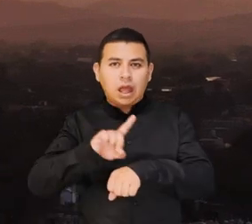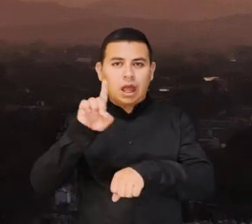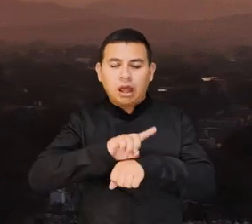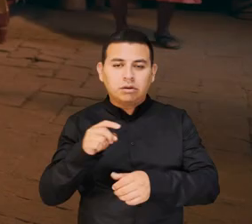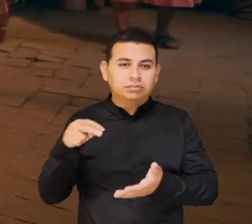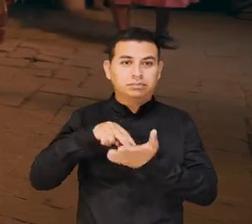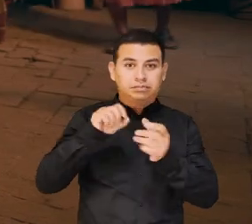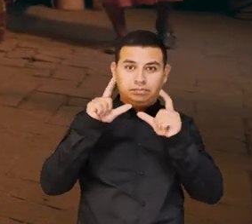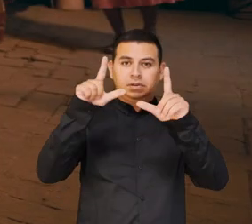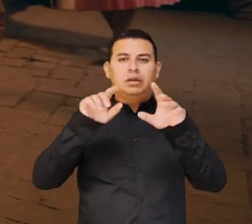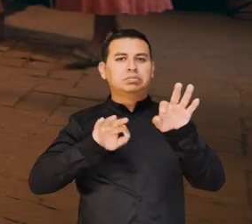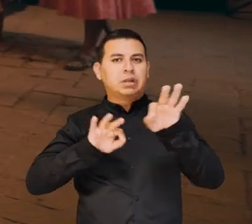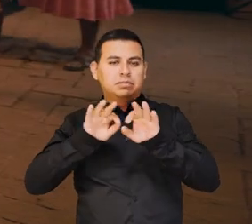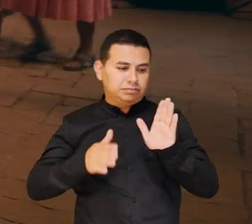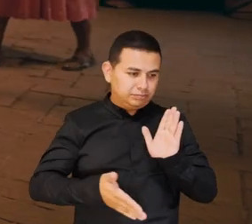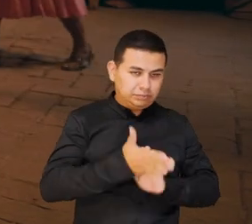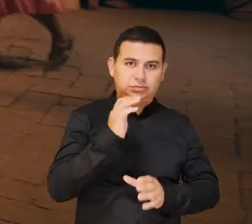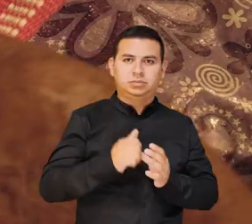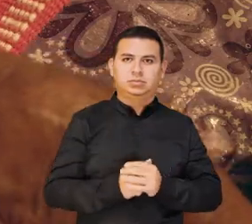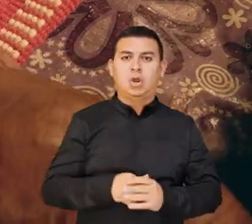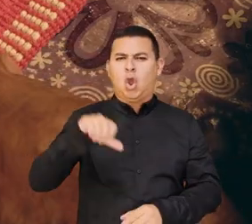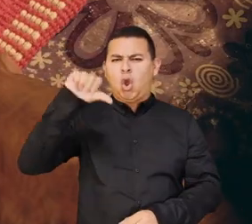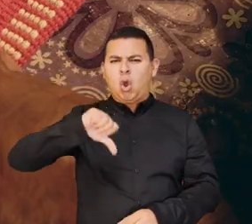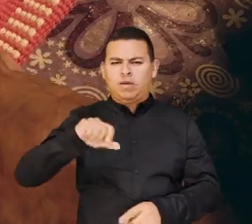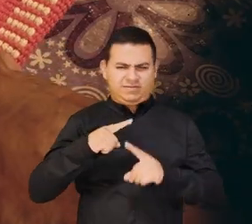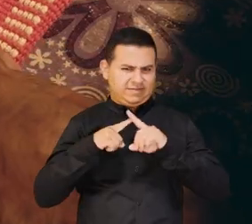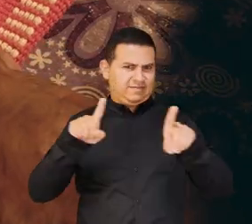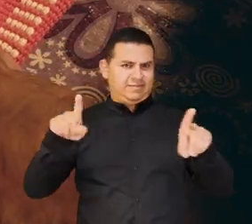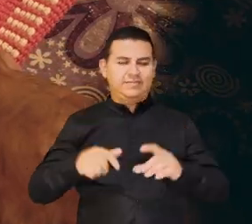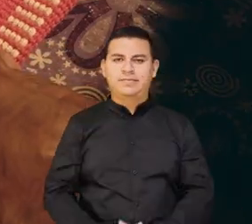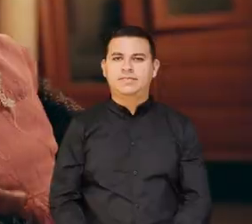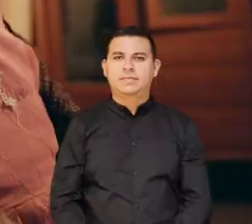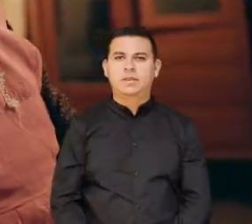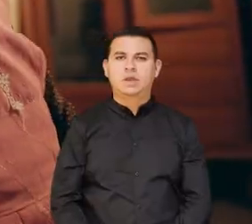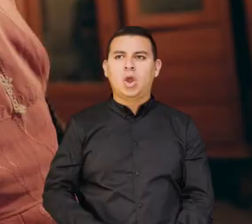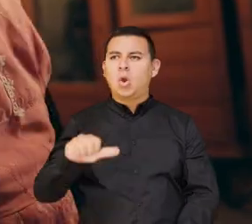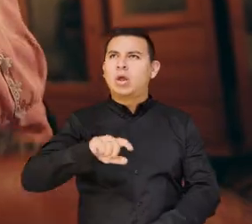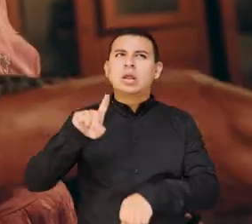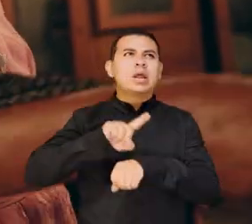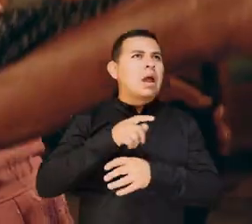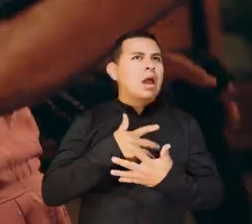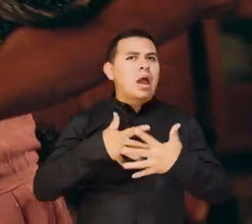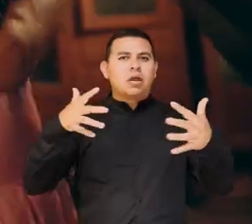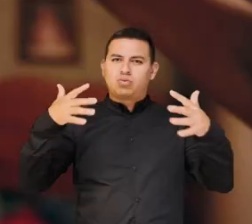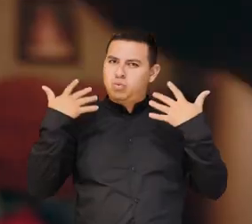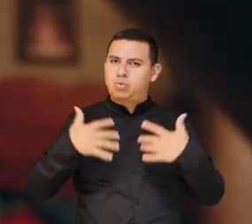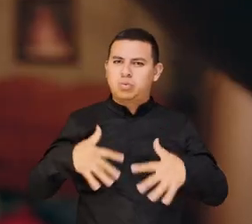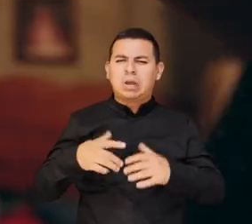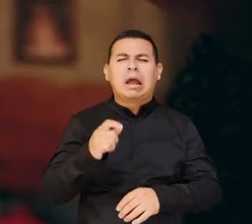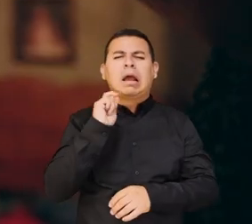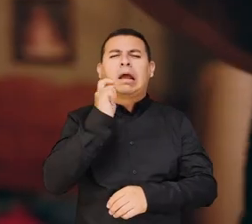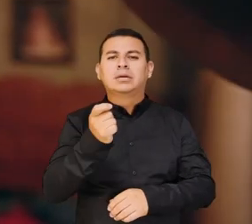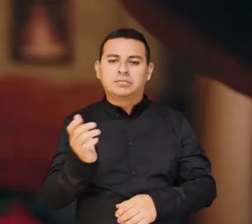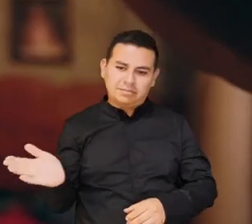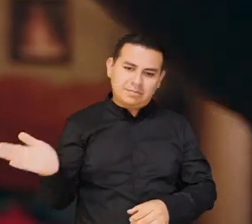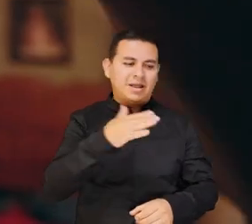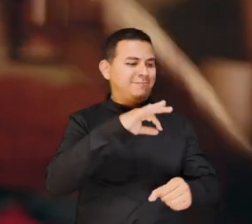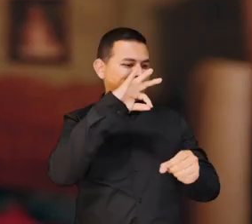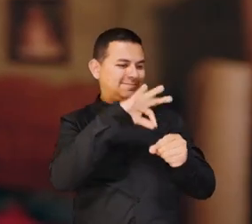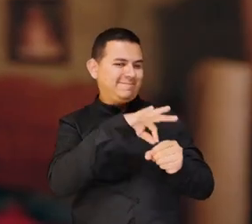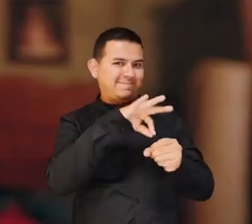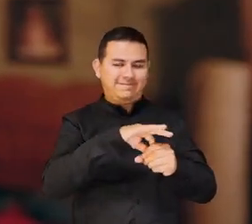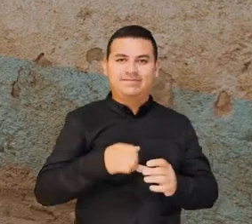Diki si kasatiun. Mia i kuibiti, ki i kano kuibiti, ki i kuin kayu